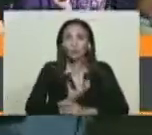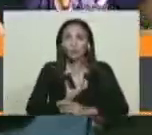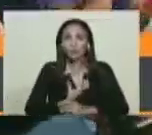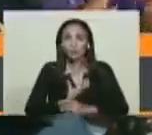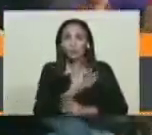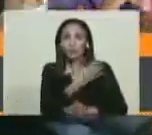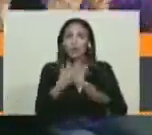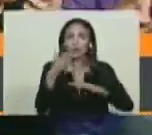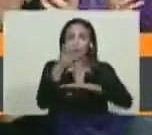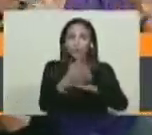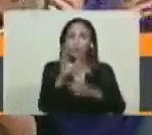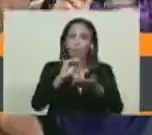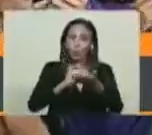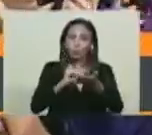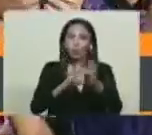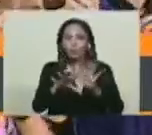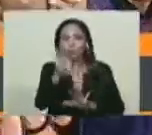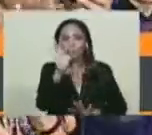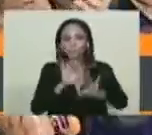la reelección,